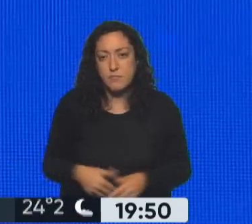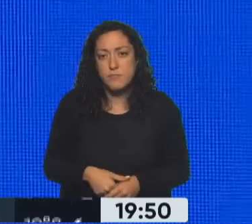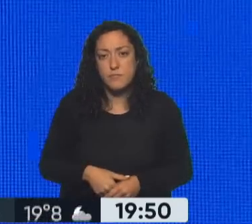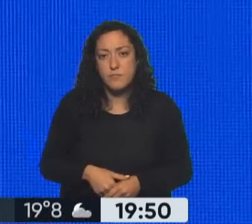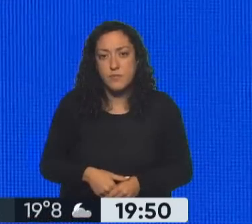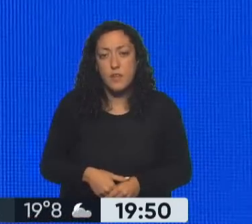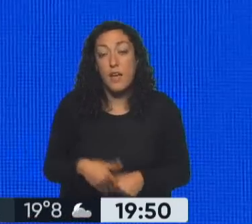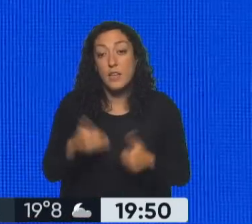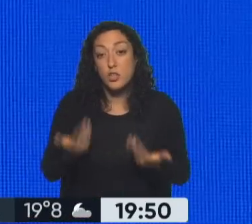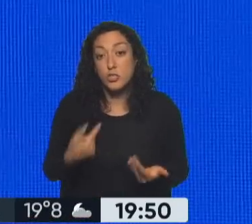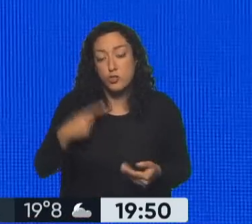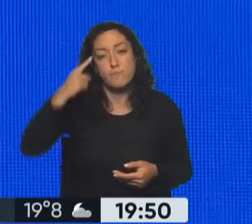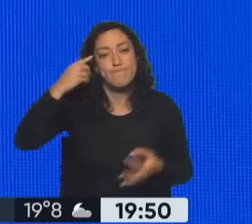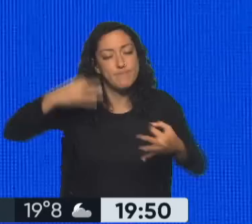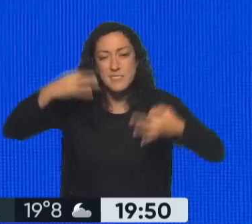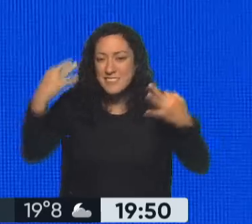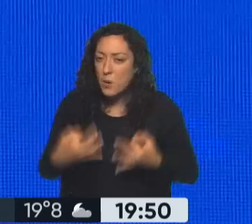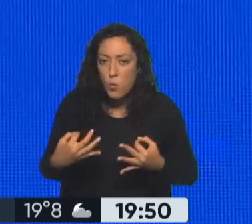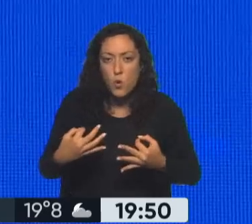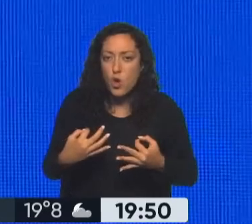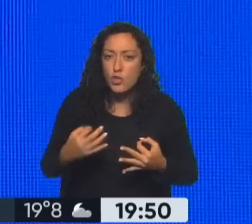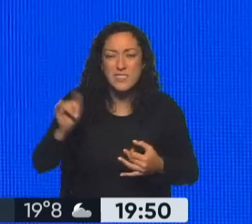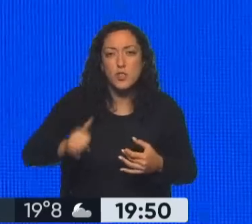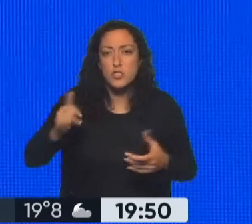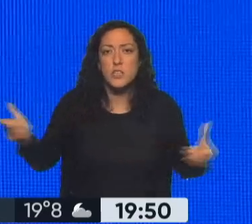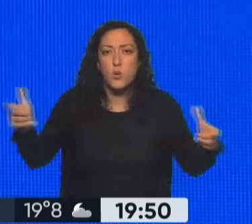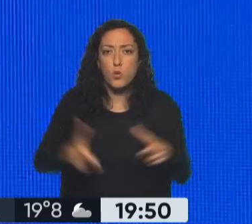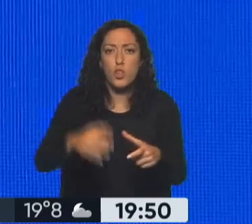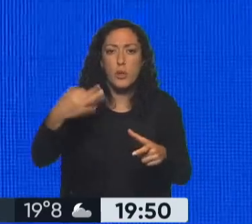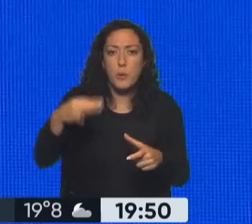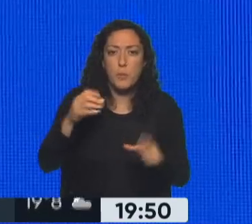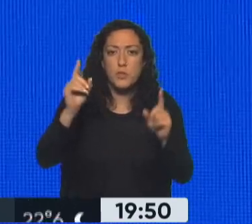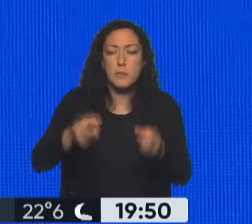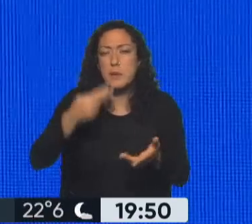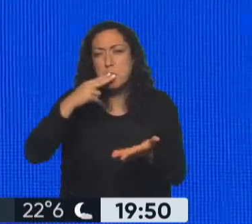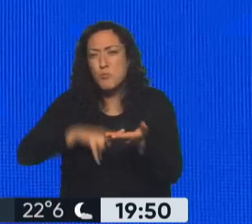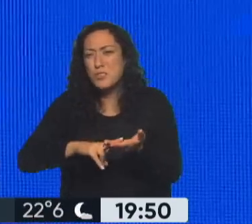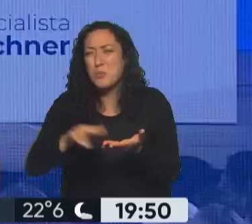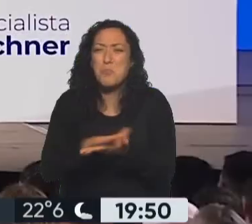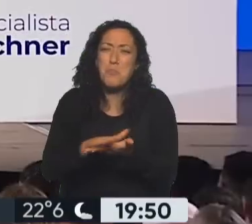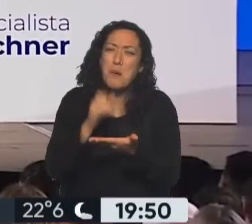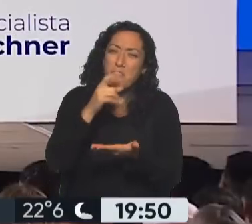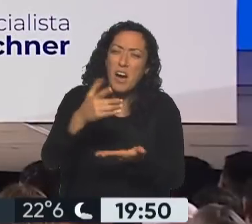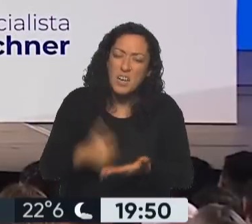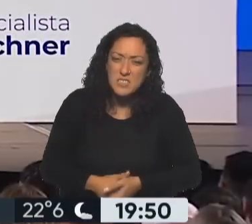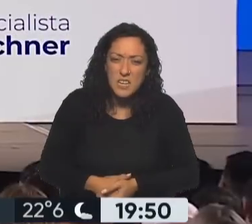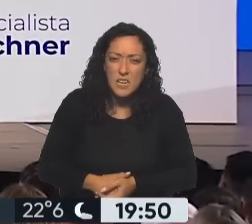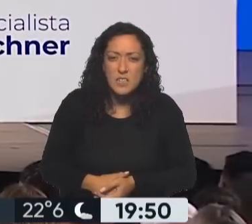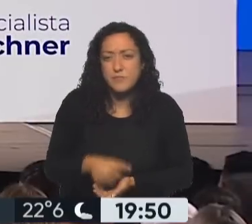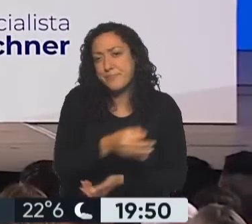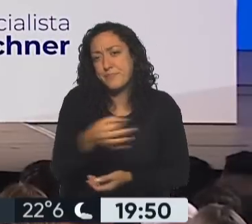estoy absolutamente convencida que es necesario sentarse y también simplificar tributariamente. Es cierto, por allí